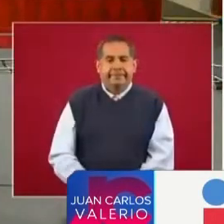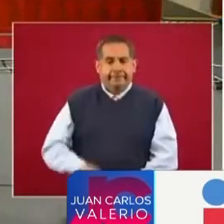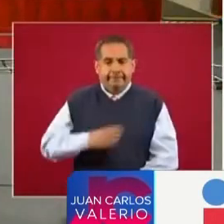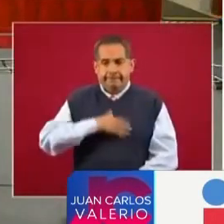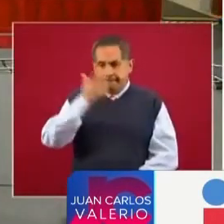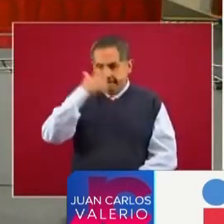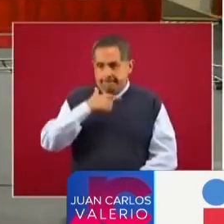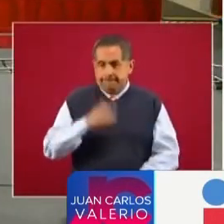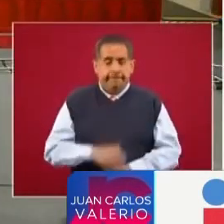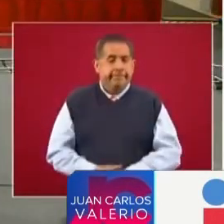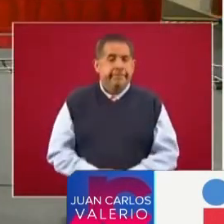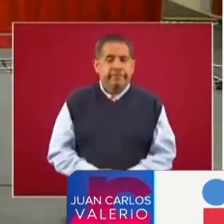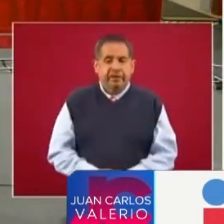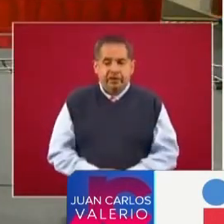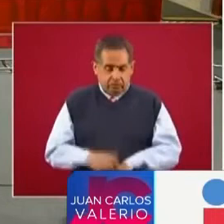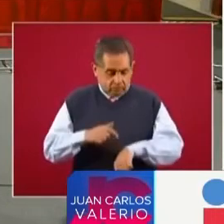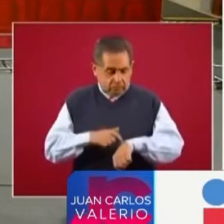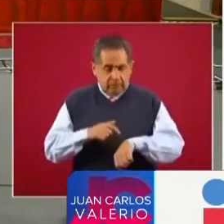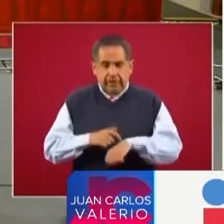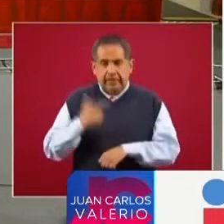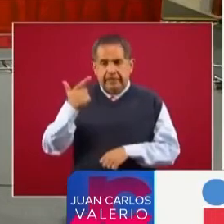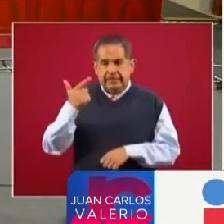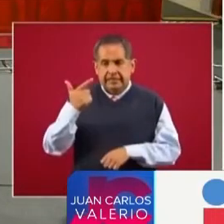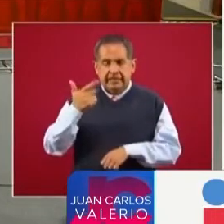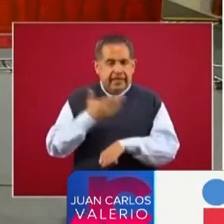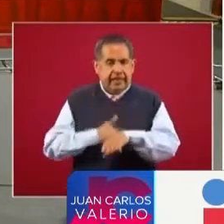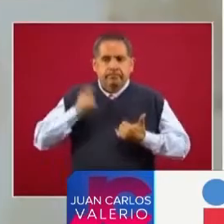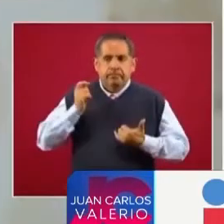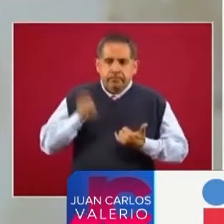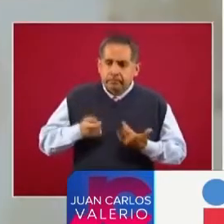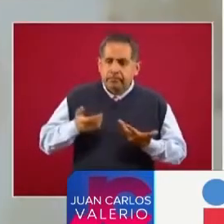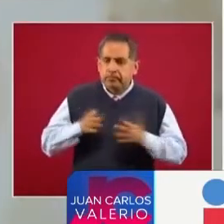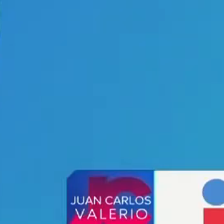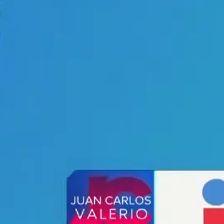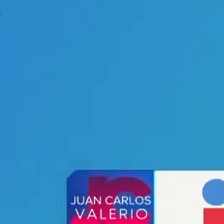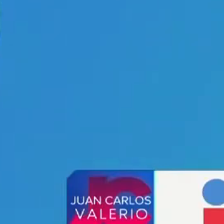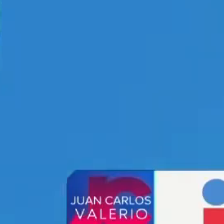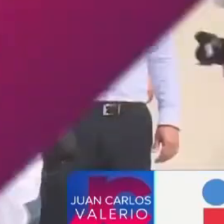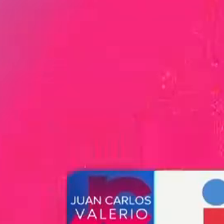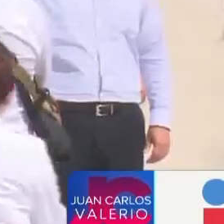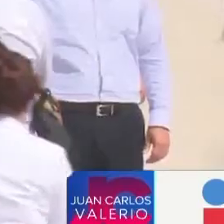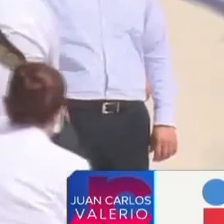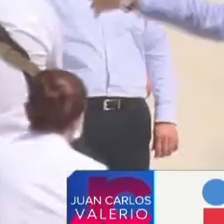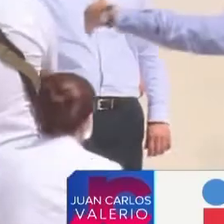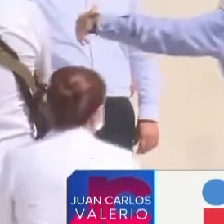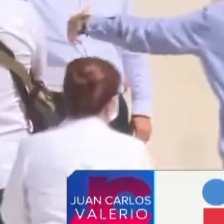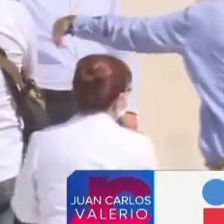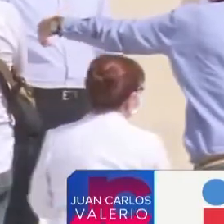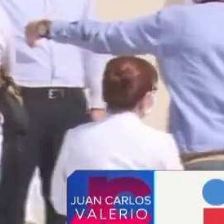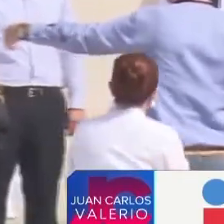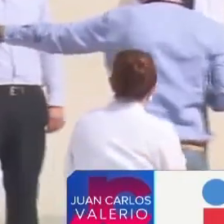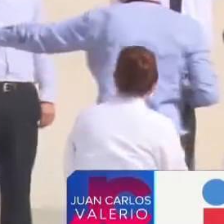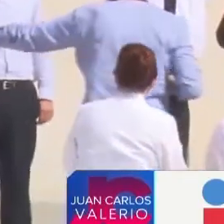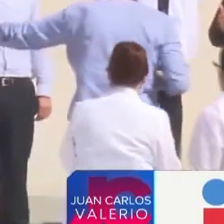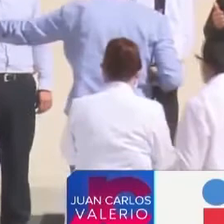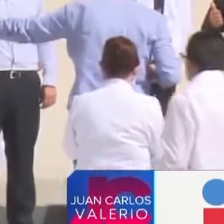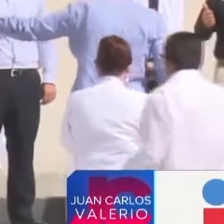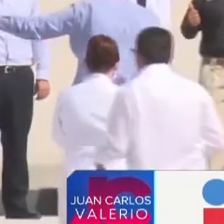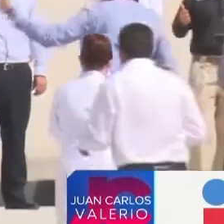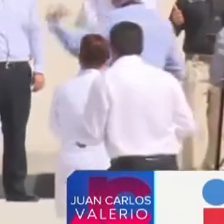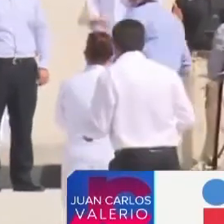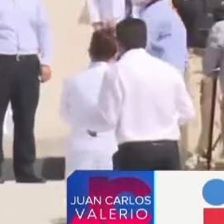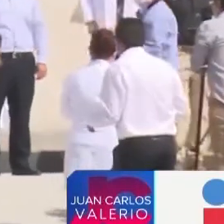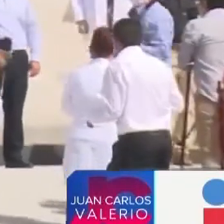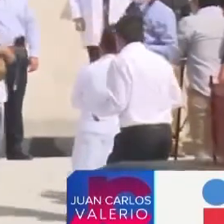intervención local de la llamada salud comunitaria. Mientras tanto, en Puebla, el gobernador estará acompañando